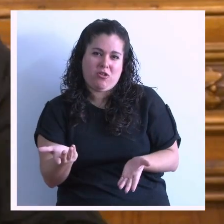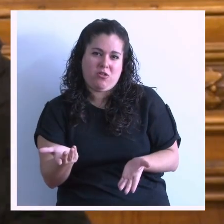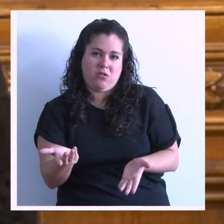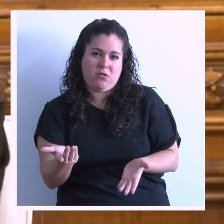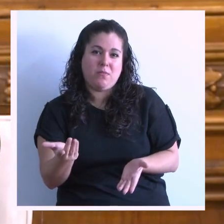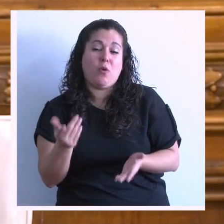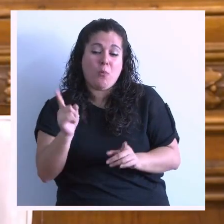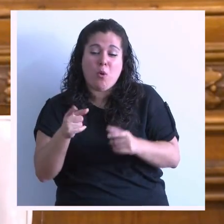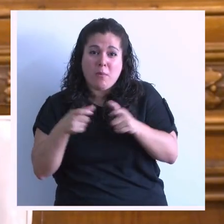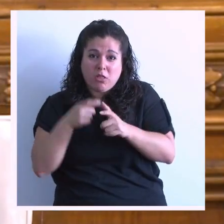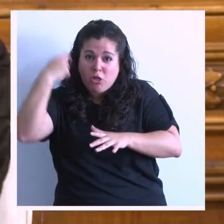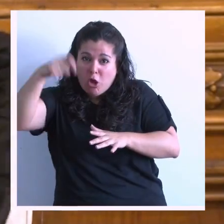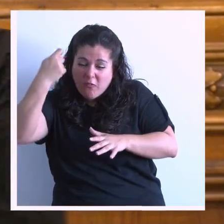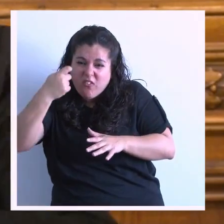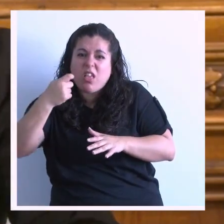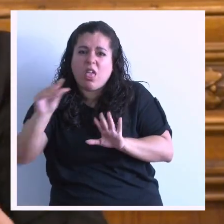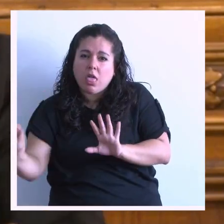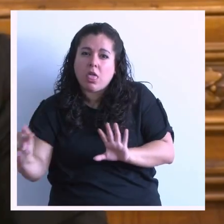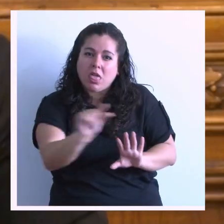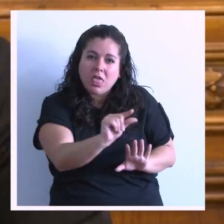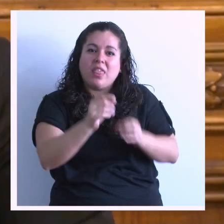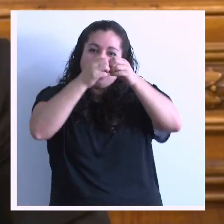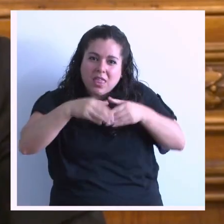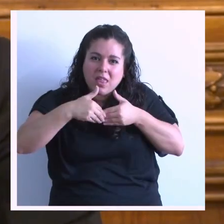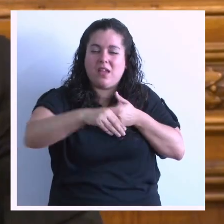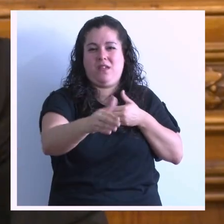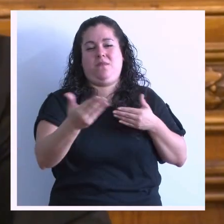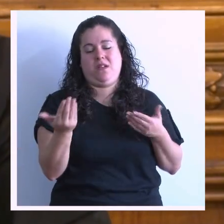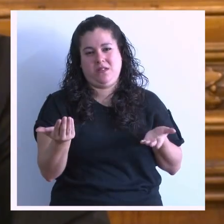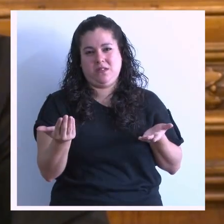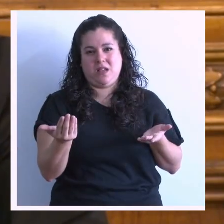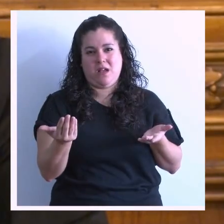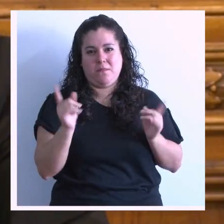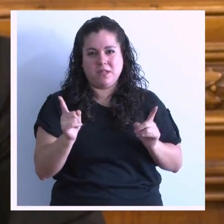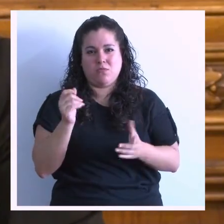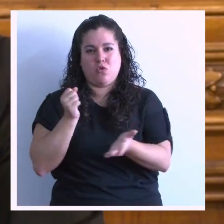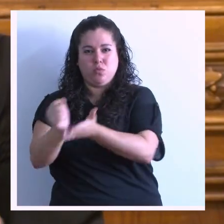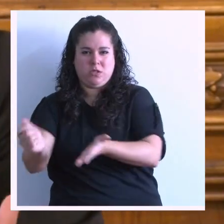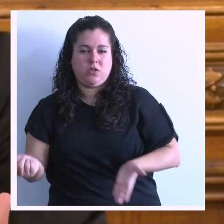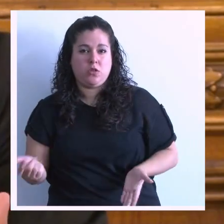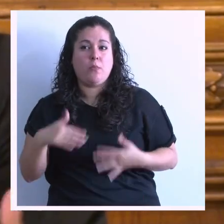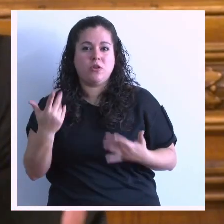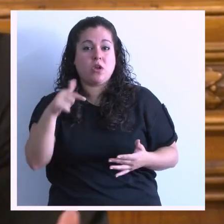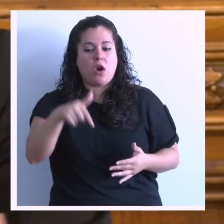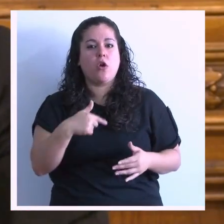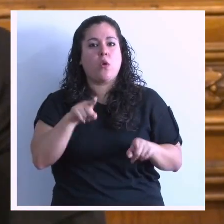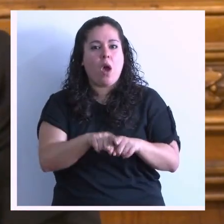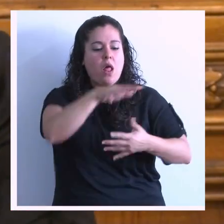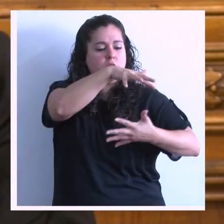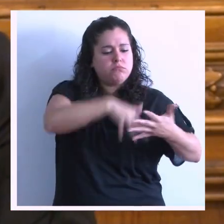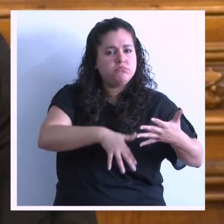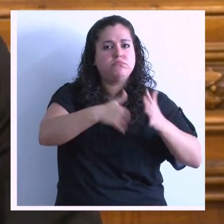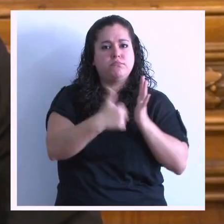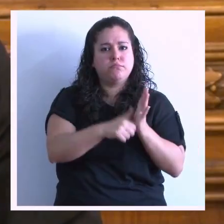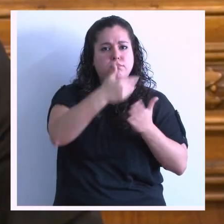trabajo, porque hay que cumplir con estas reglamentaciones de cada uno de los cuerpos, y esto tiene que ver con buscar ese consenso necesario para